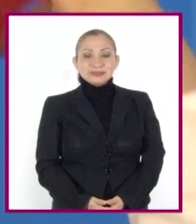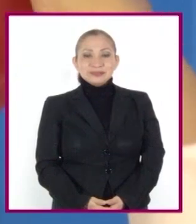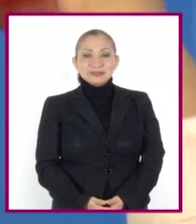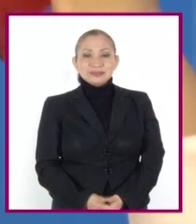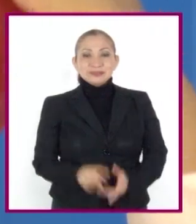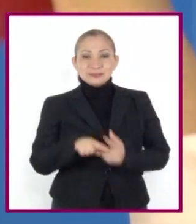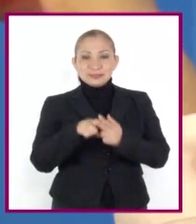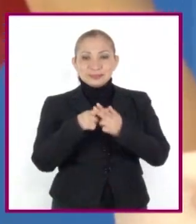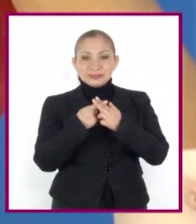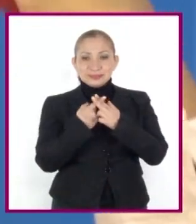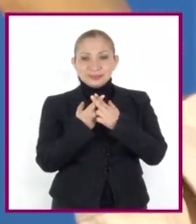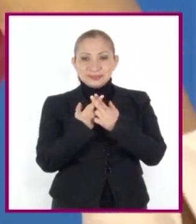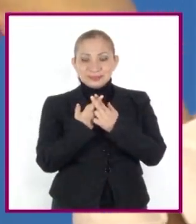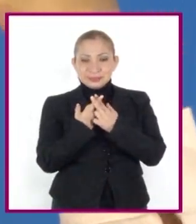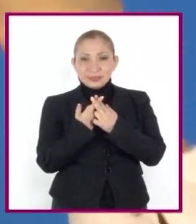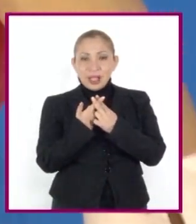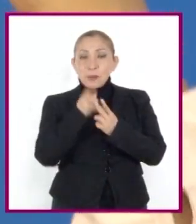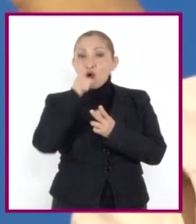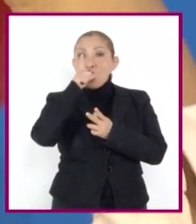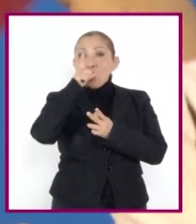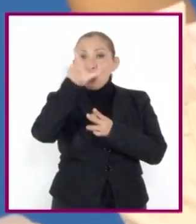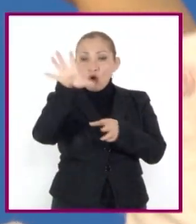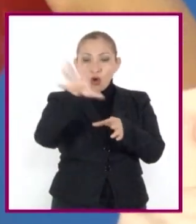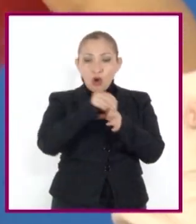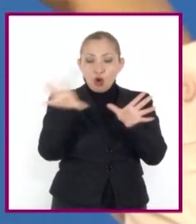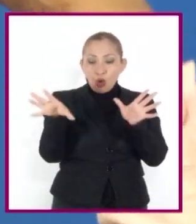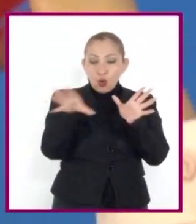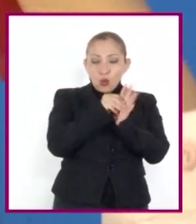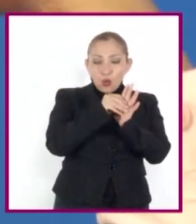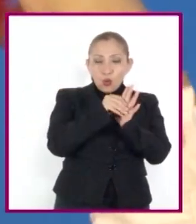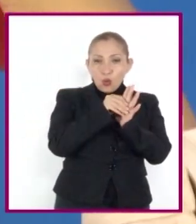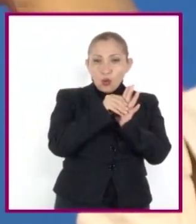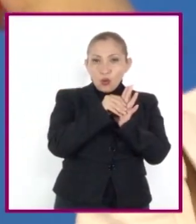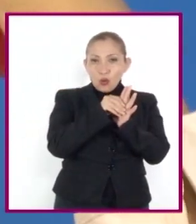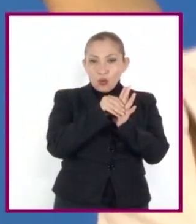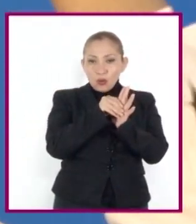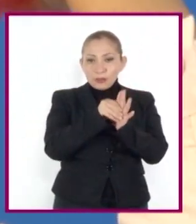que comience a electrizarse,